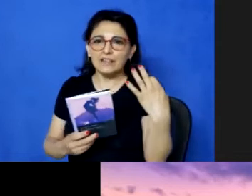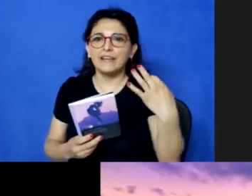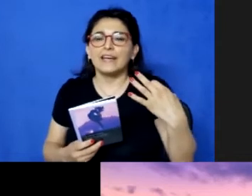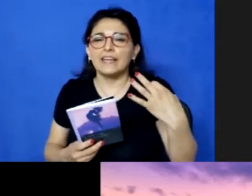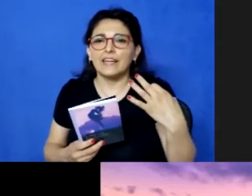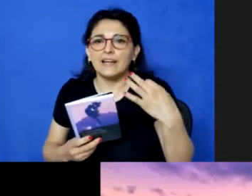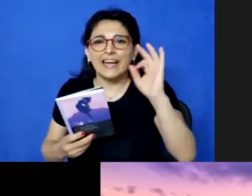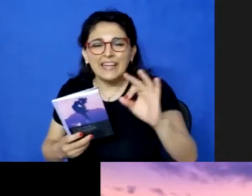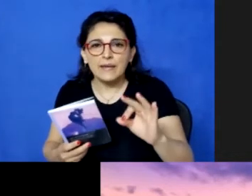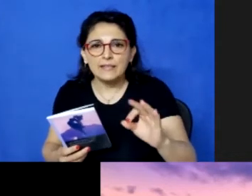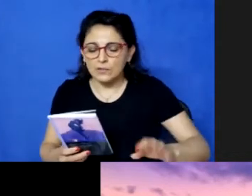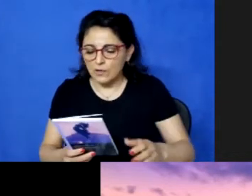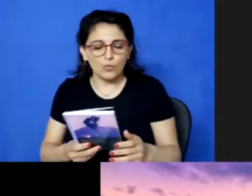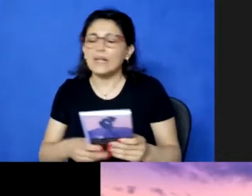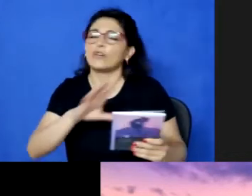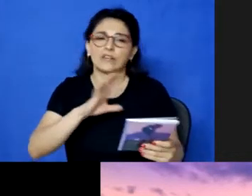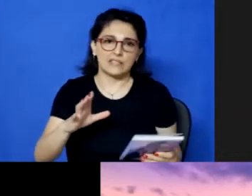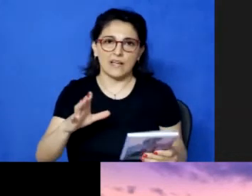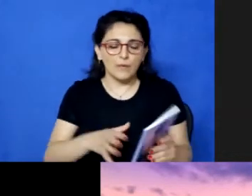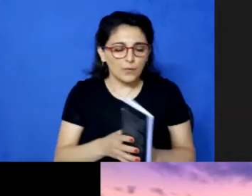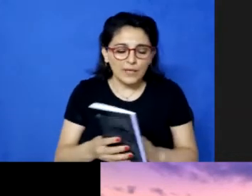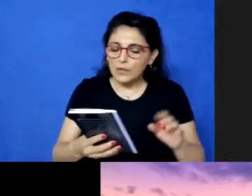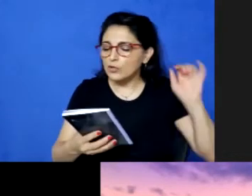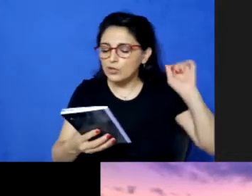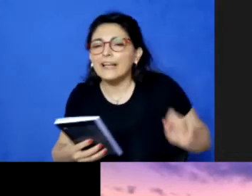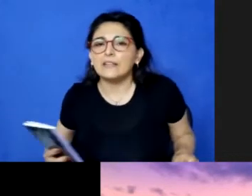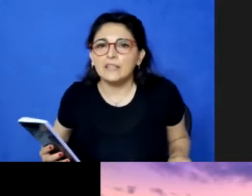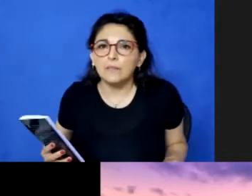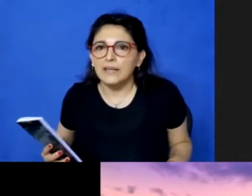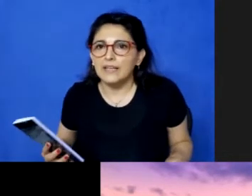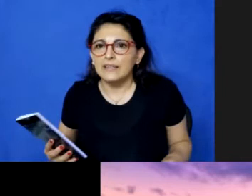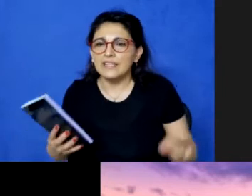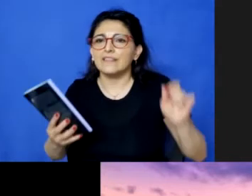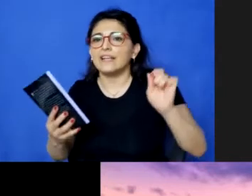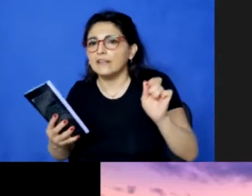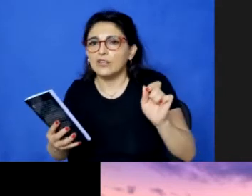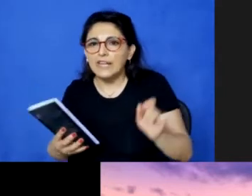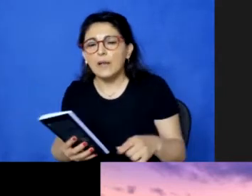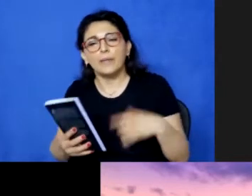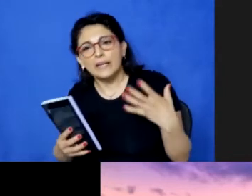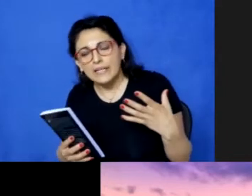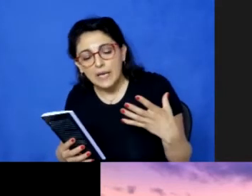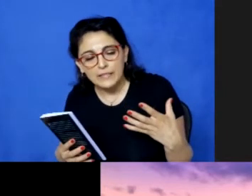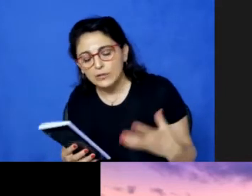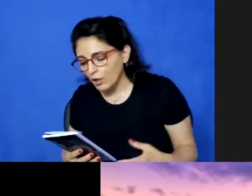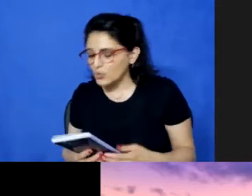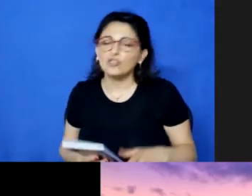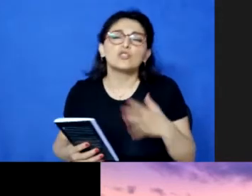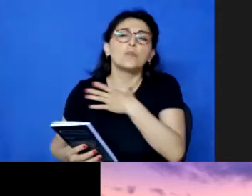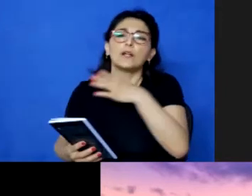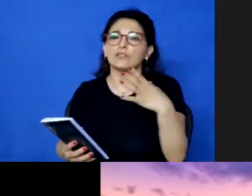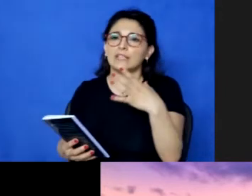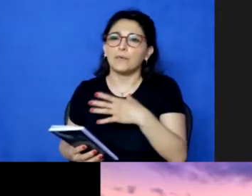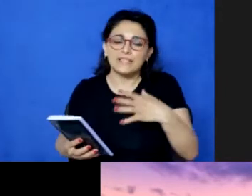dan cada mes una sonrisa. Porque cuando tocan el timbre y dicen de la editorial para Analía Pinto, yo